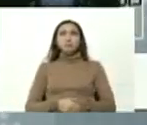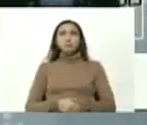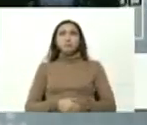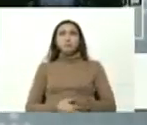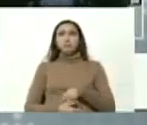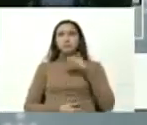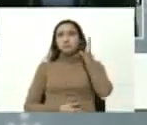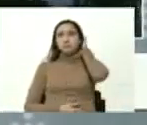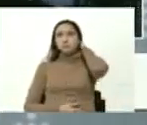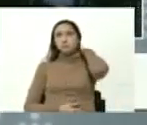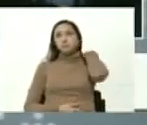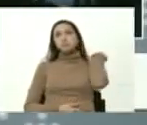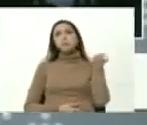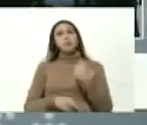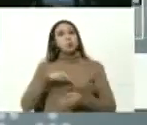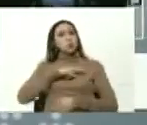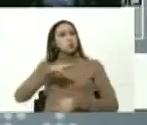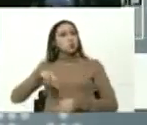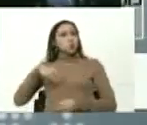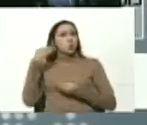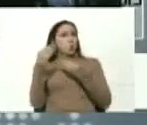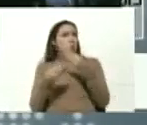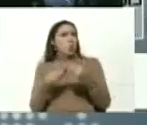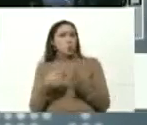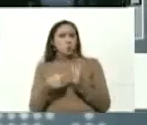No nos toca ser censores, nos toca ser